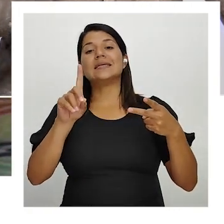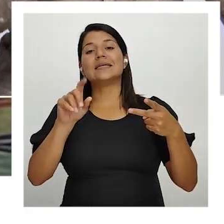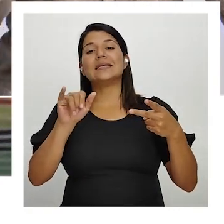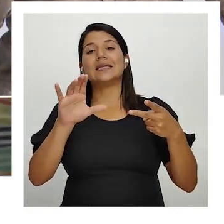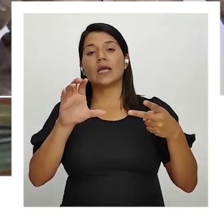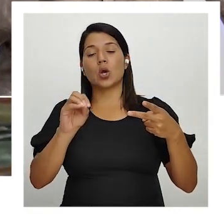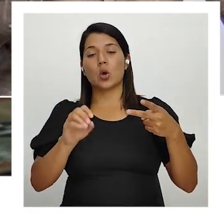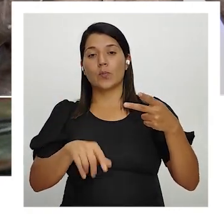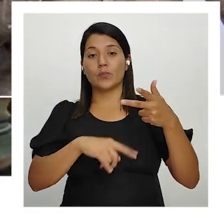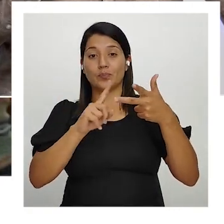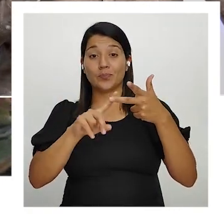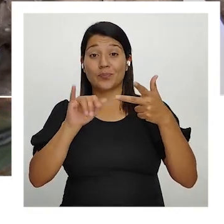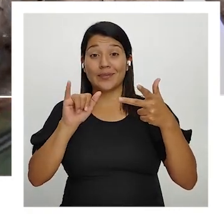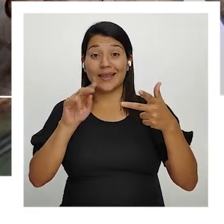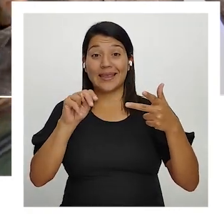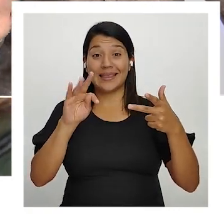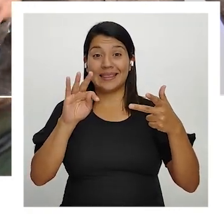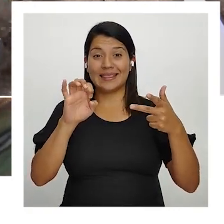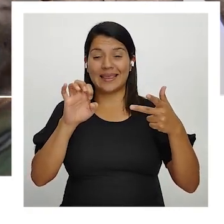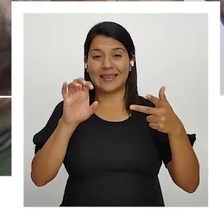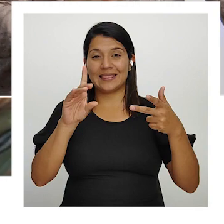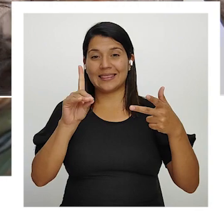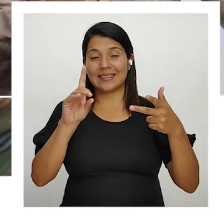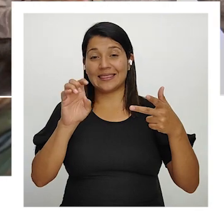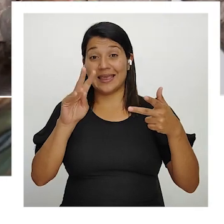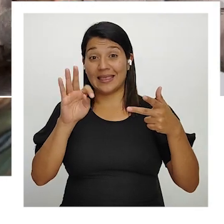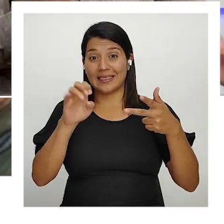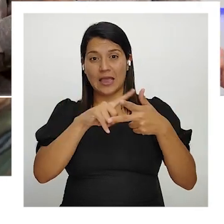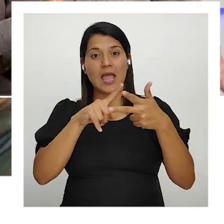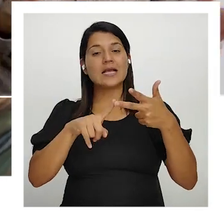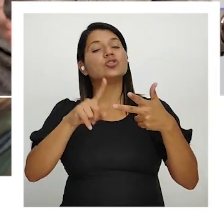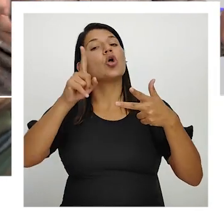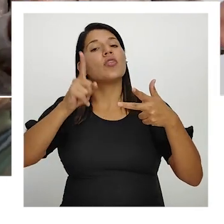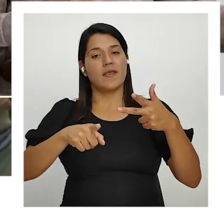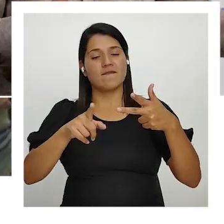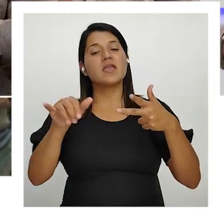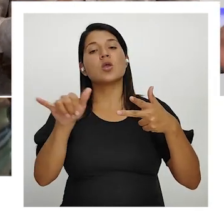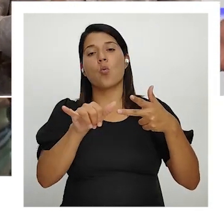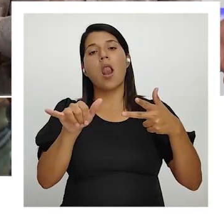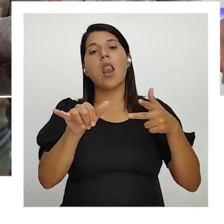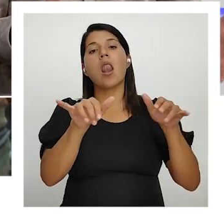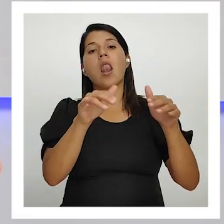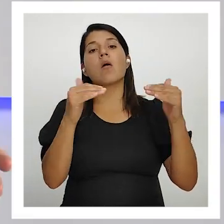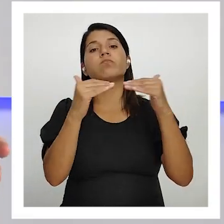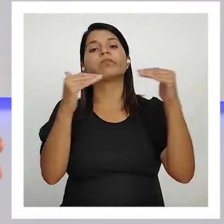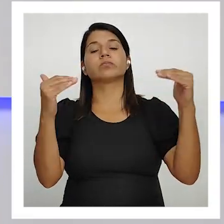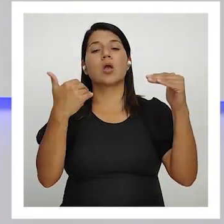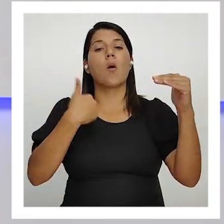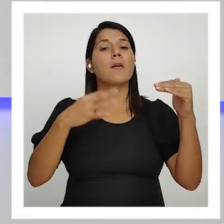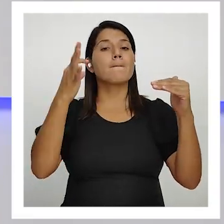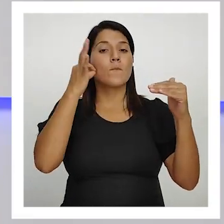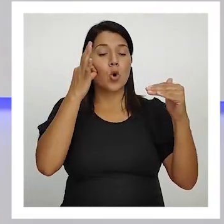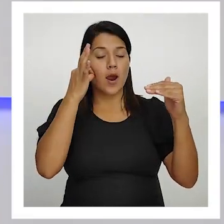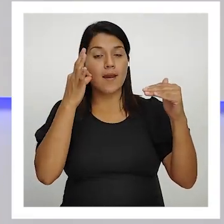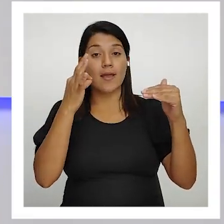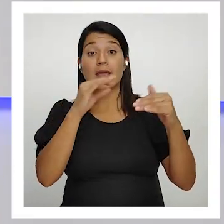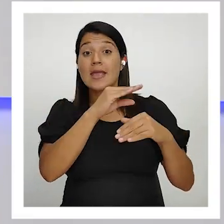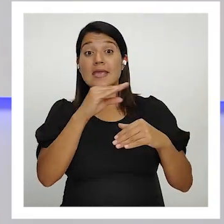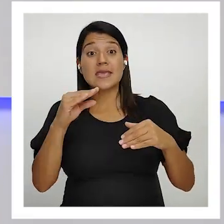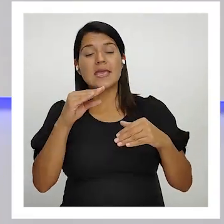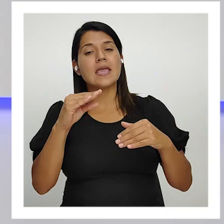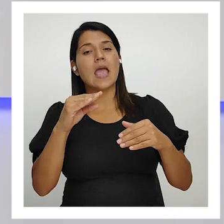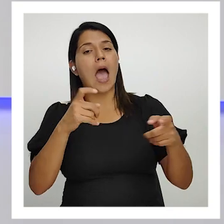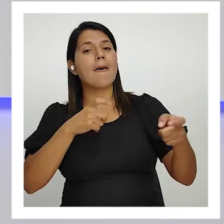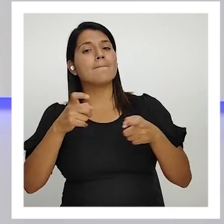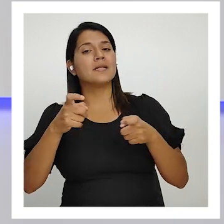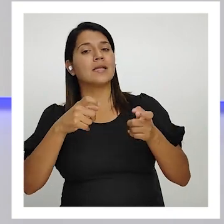ser paritarios. Y eso, pues, exige de la administración electoral un cuidado muy grande, porque hay